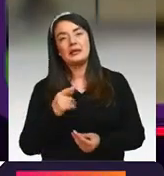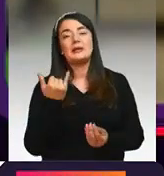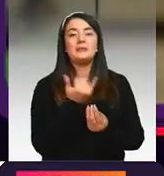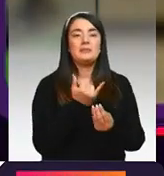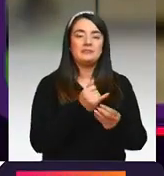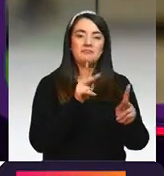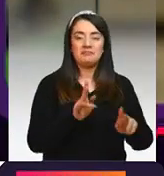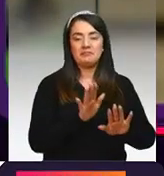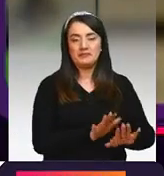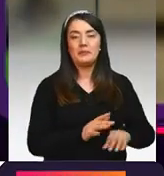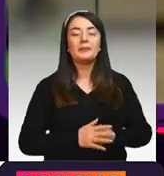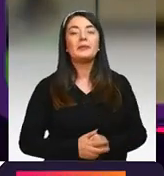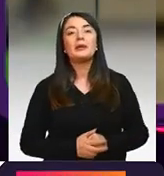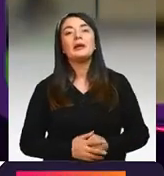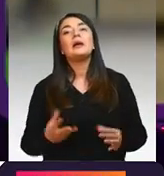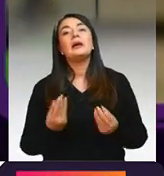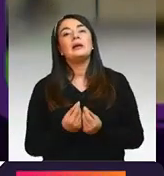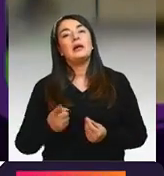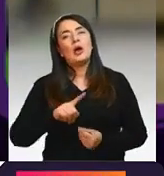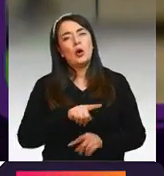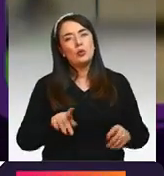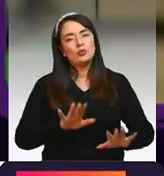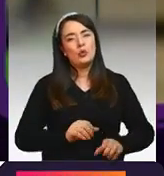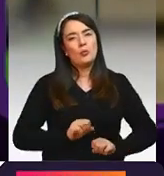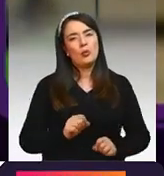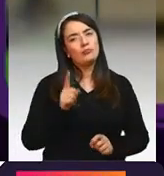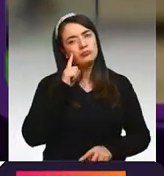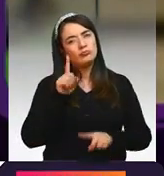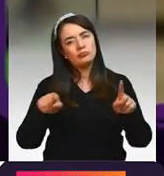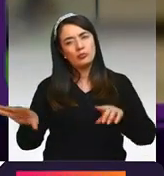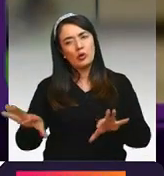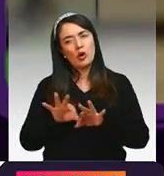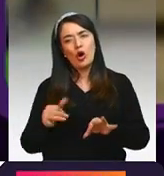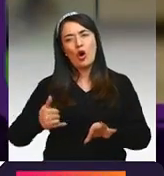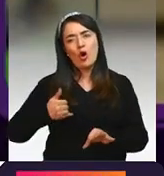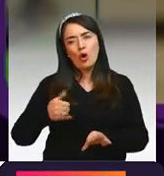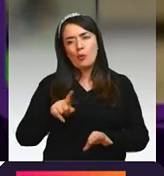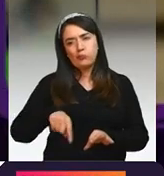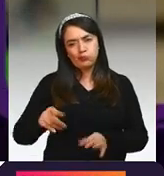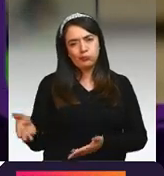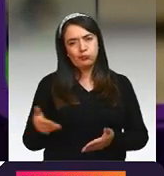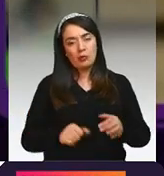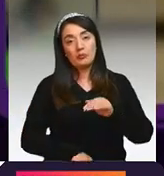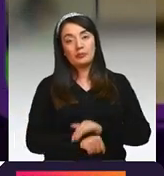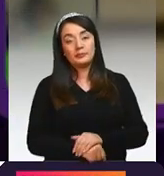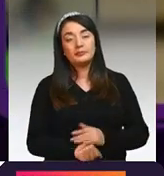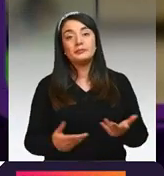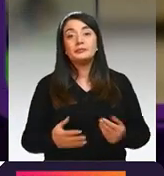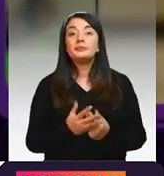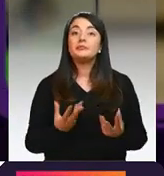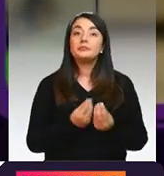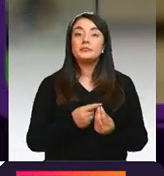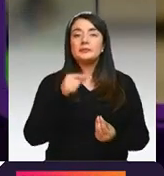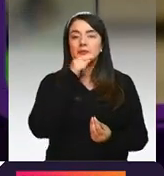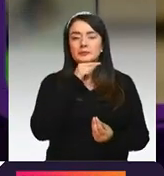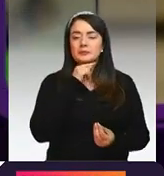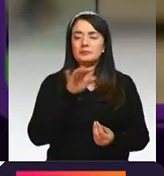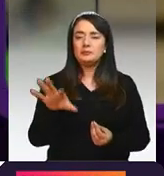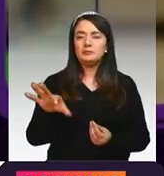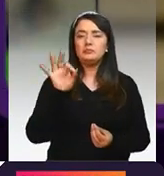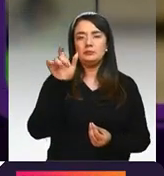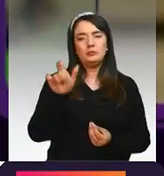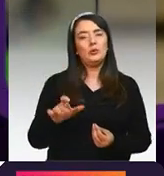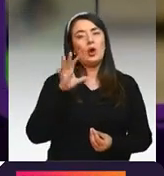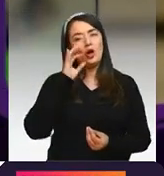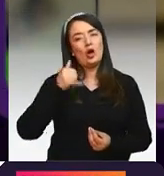Bueno, pocos equipos en Colombia se arriesgan a darle la oportunidad a los jóvenes talentos en el fútbol. En este caso, Independiente Santa Fe le dio la oportunidad a un muchacho